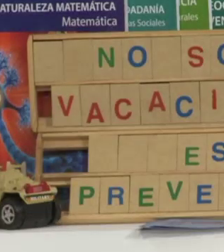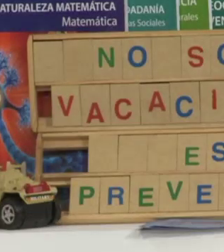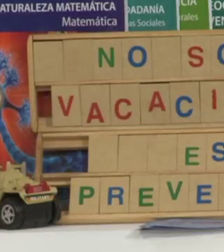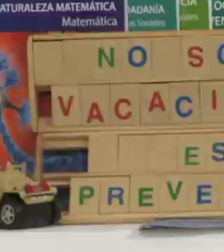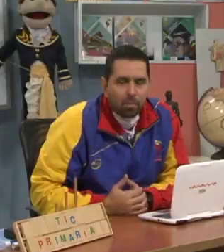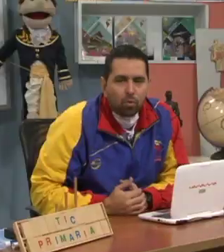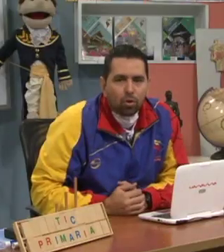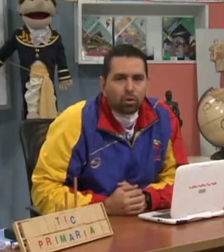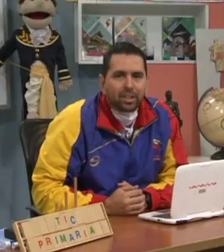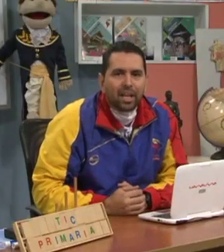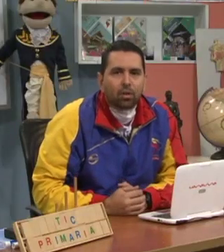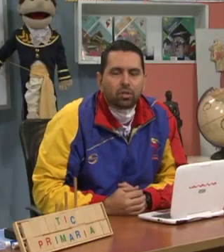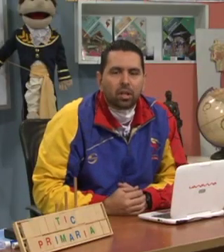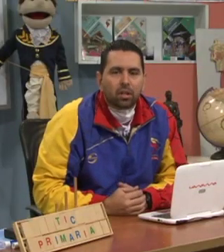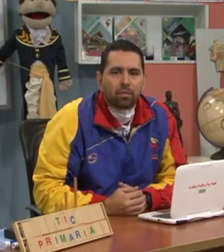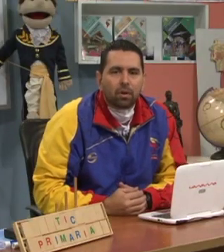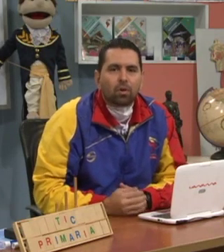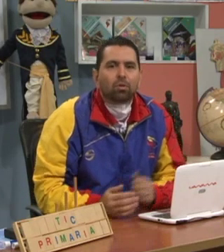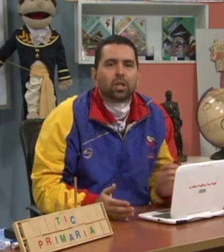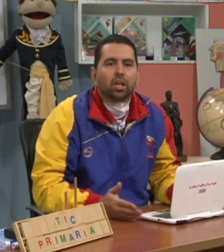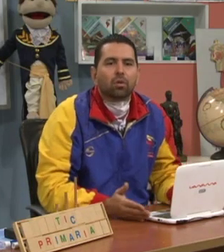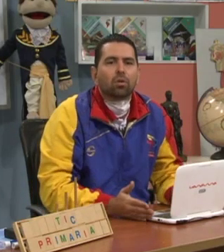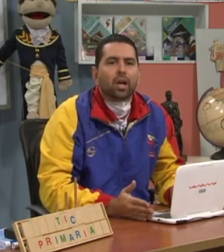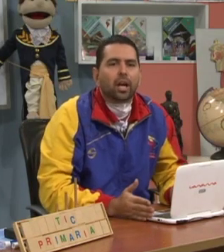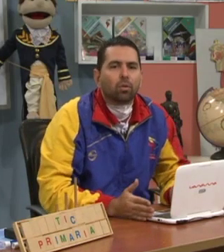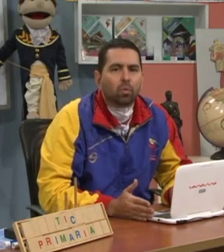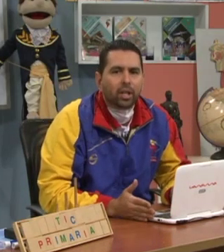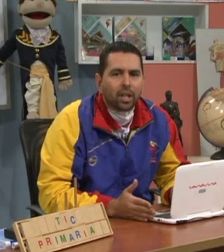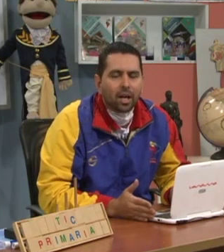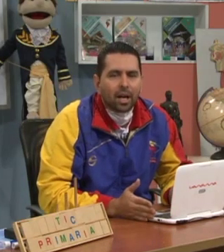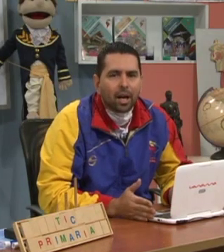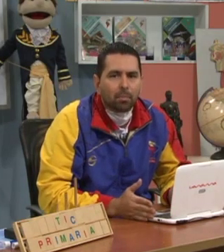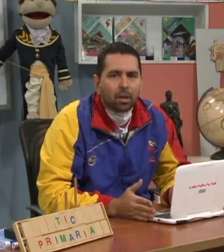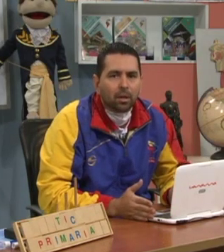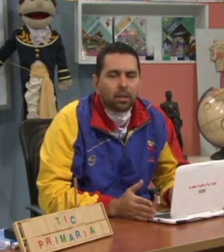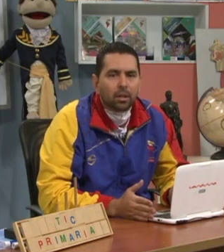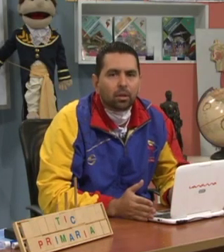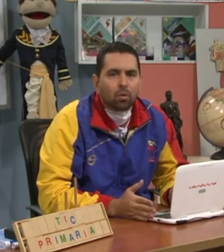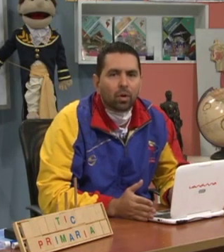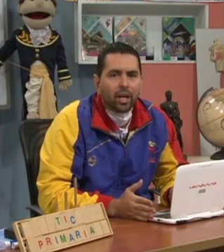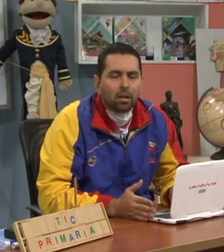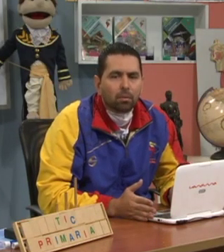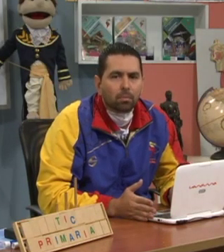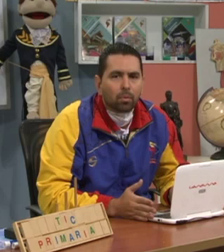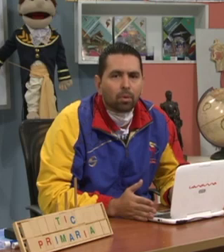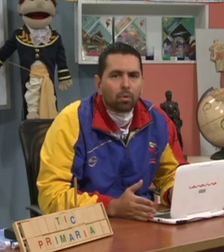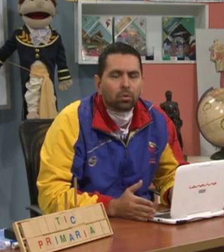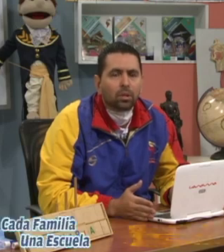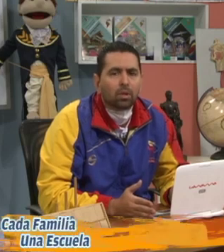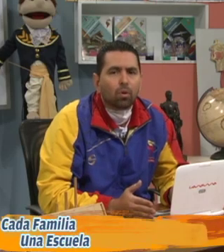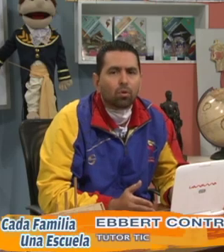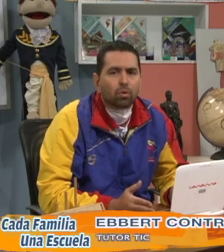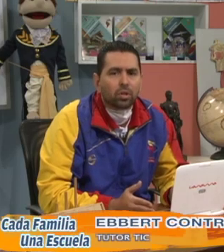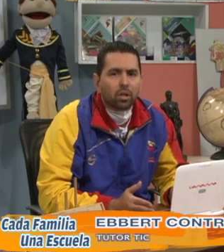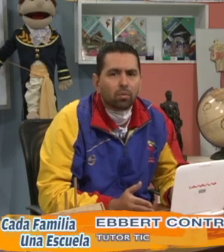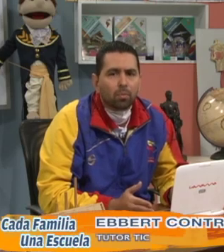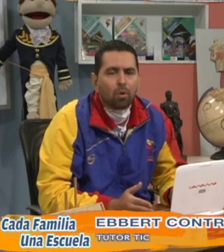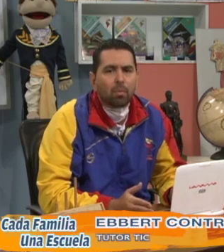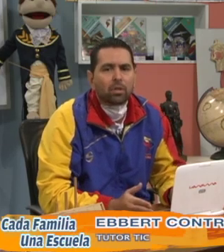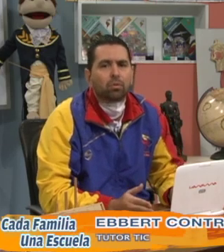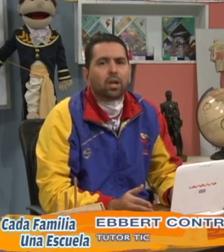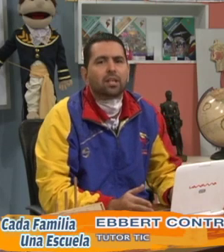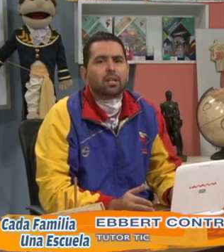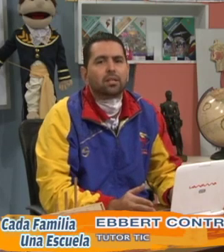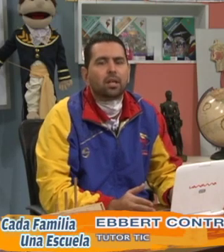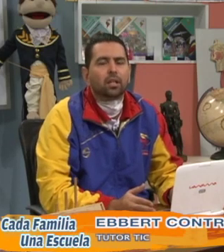Excelente video. El mundo tecnocientífico contenido en nuestras Canaimas. Con él podemos conocer un